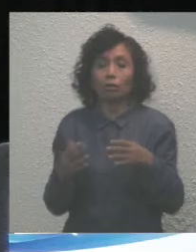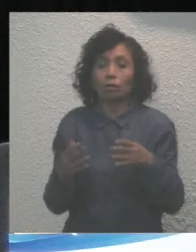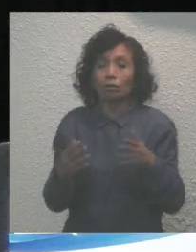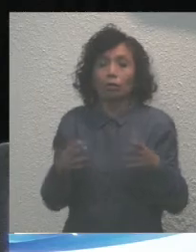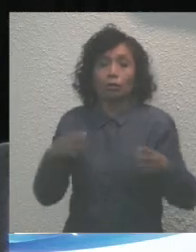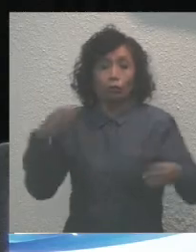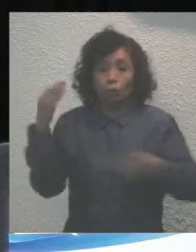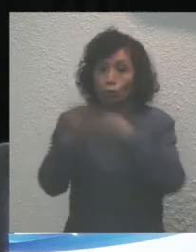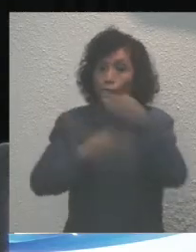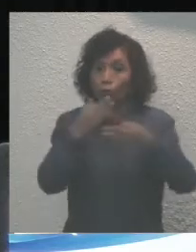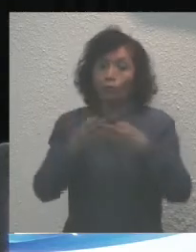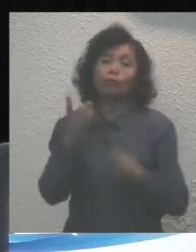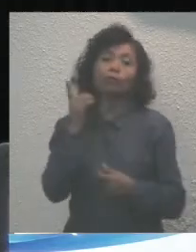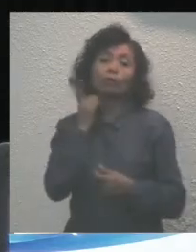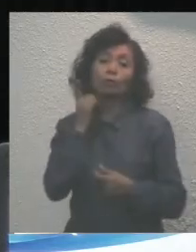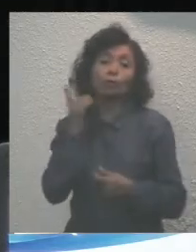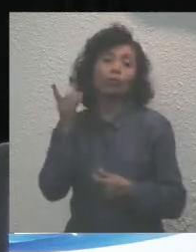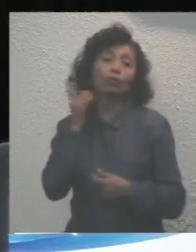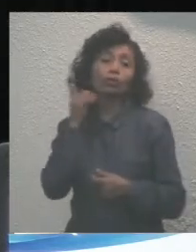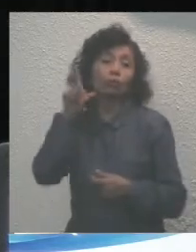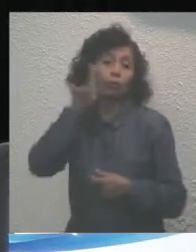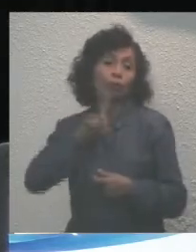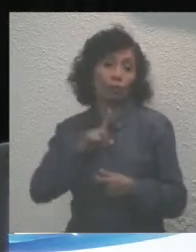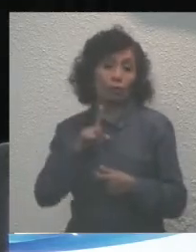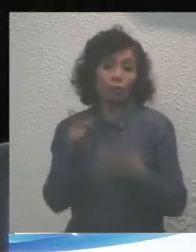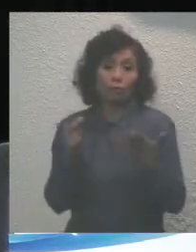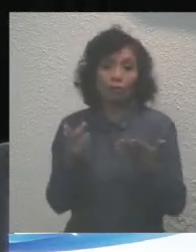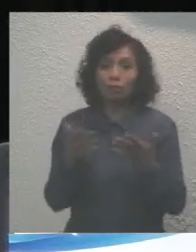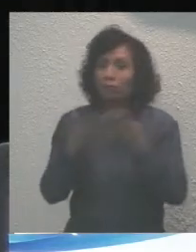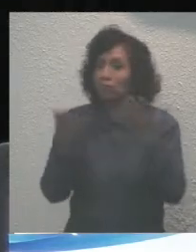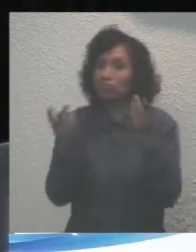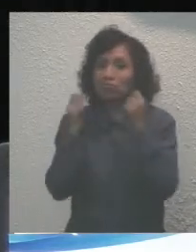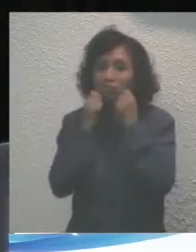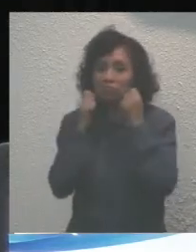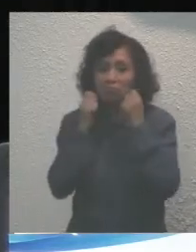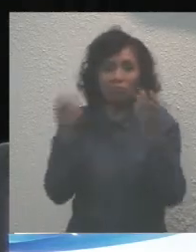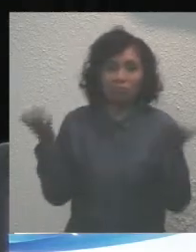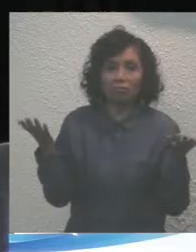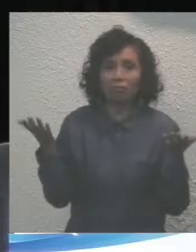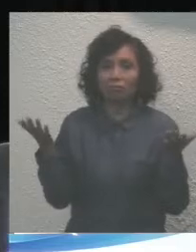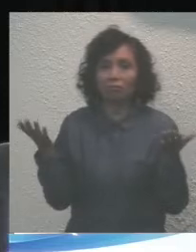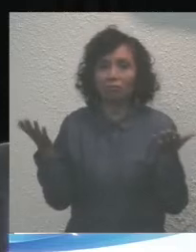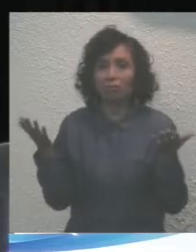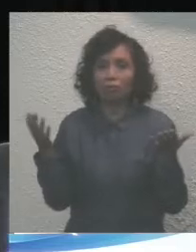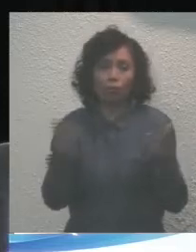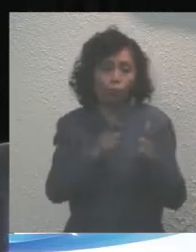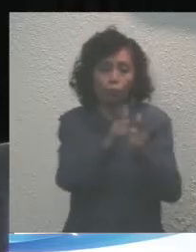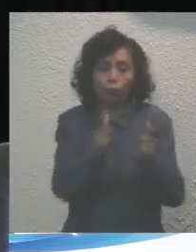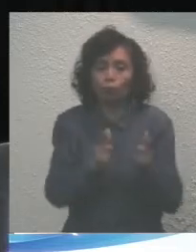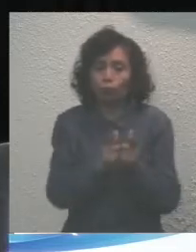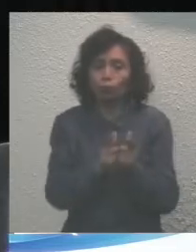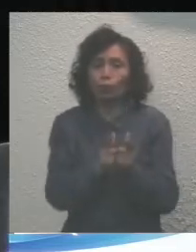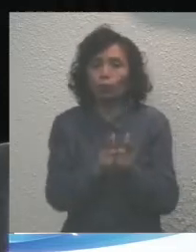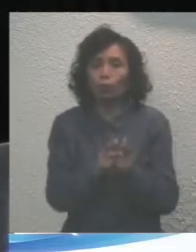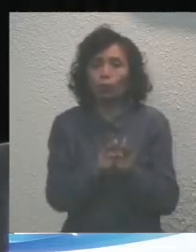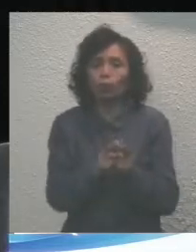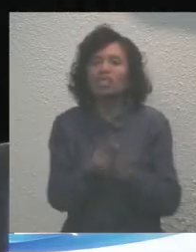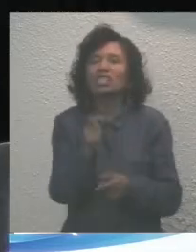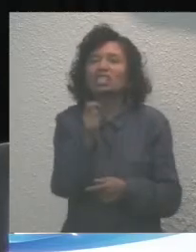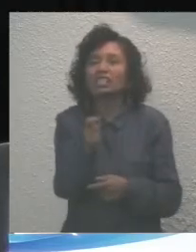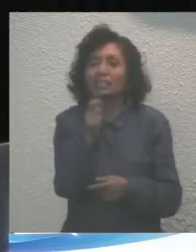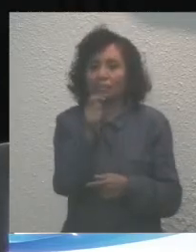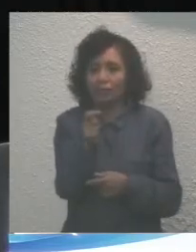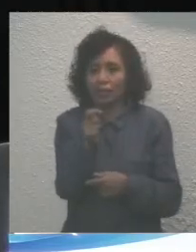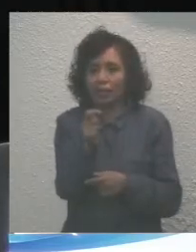las diputadas y todos los diputados, sin importar orígenes o partidos, representamos